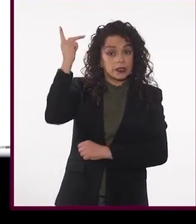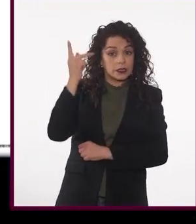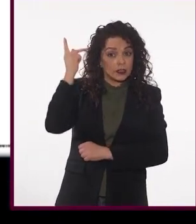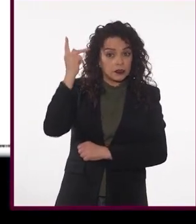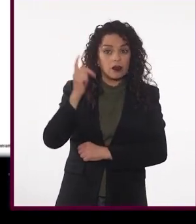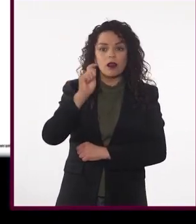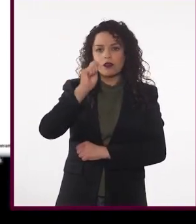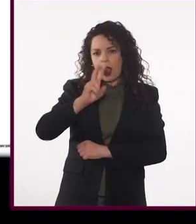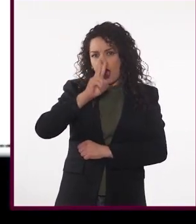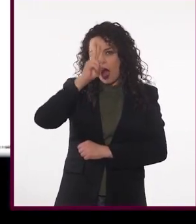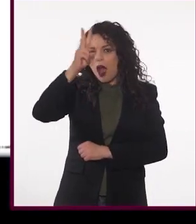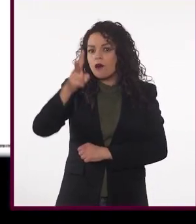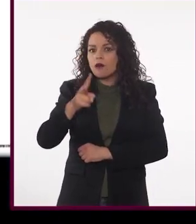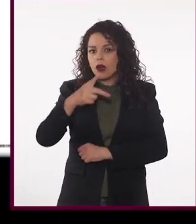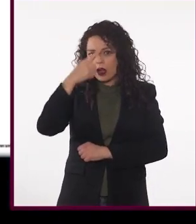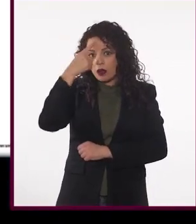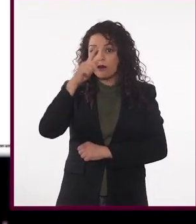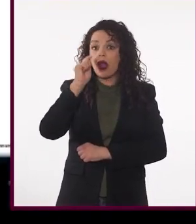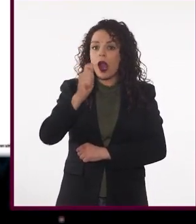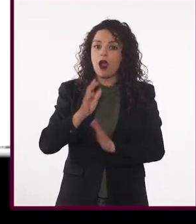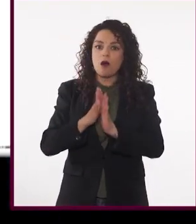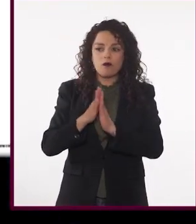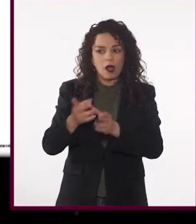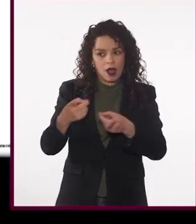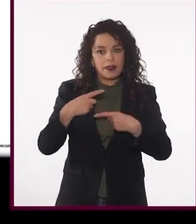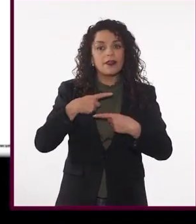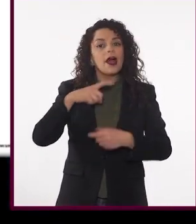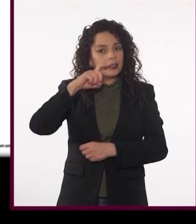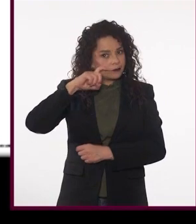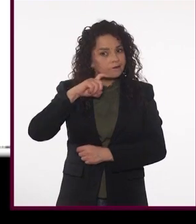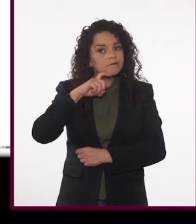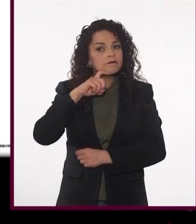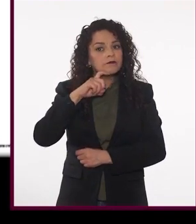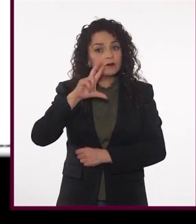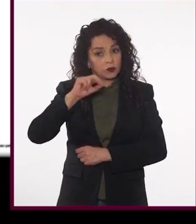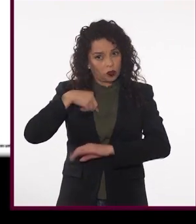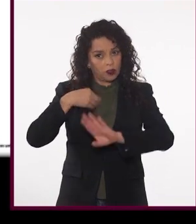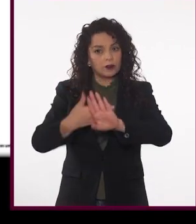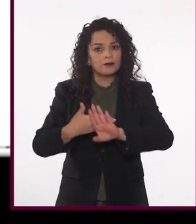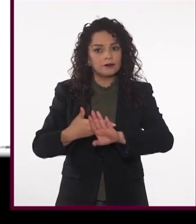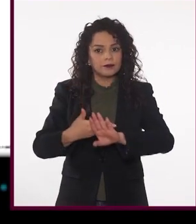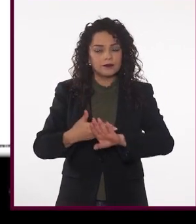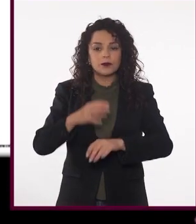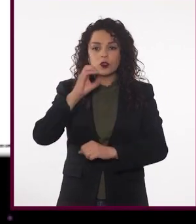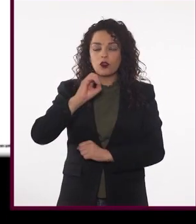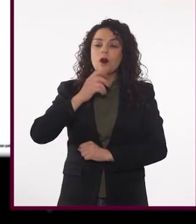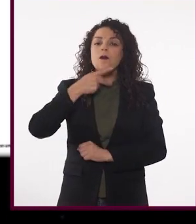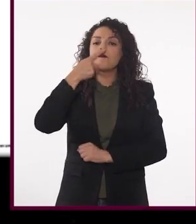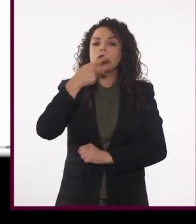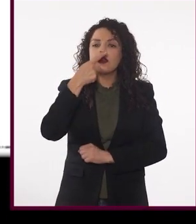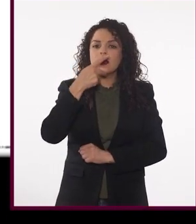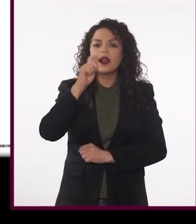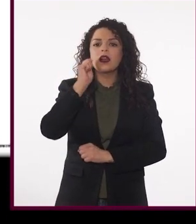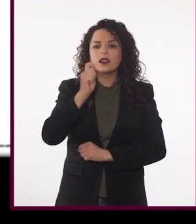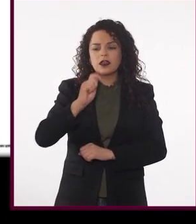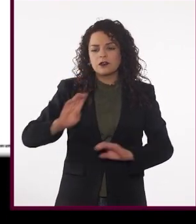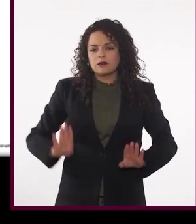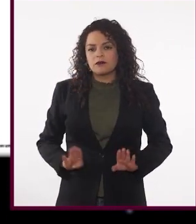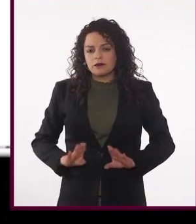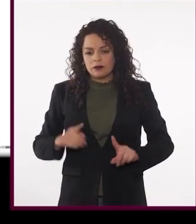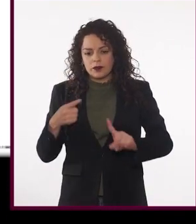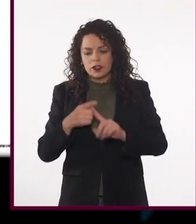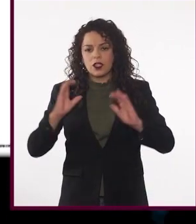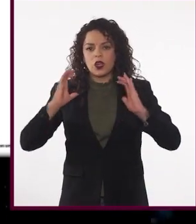psicológica, como el uso de amenazas para obtener favores sexuales, verbal, como el uso de apodos de carácter sexual,